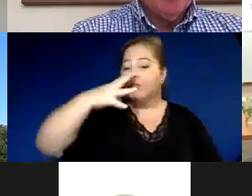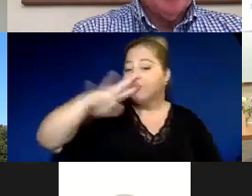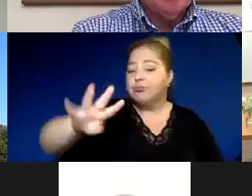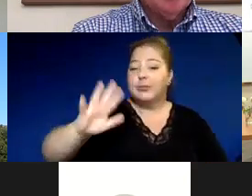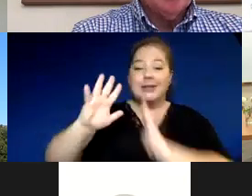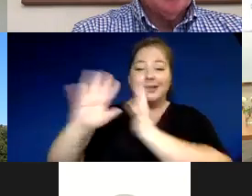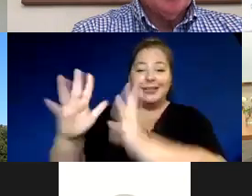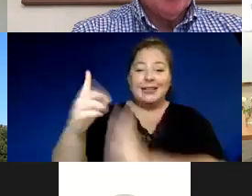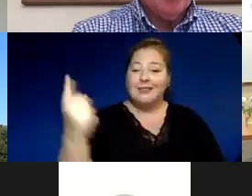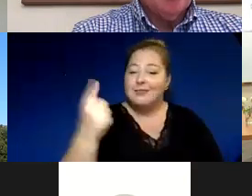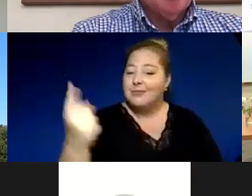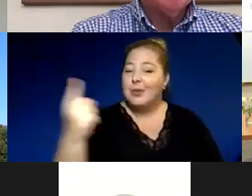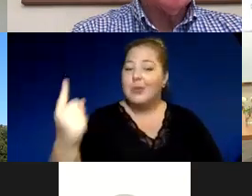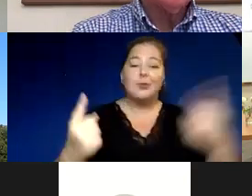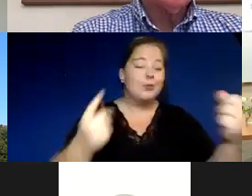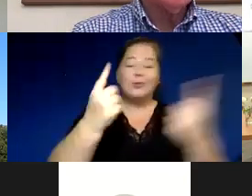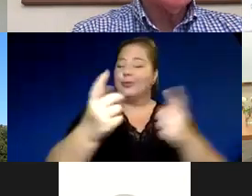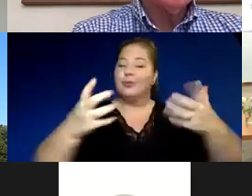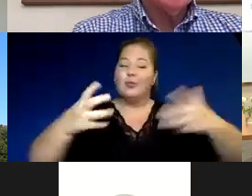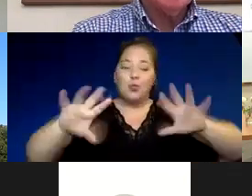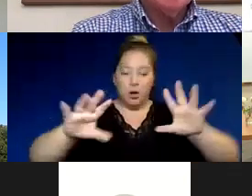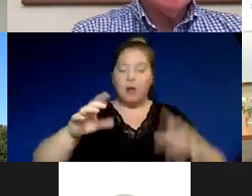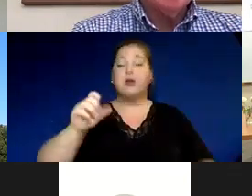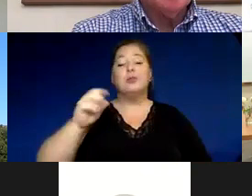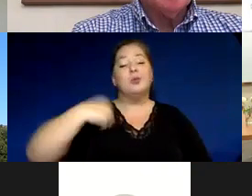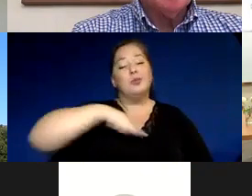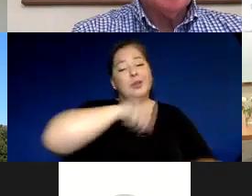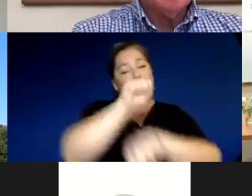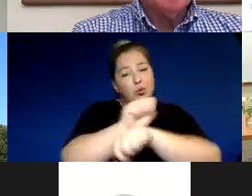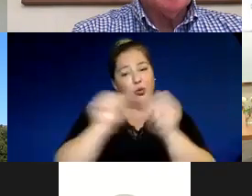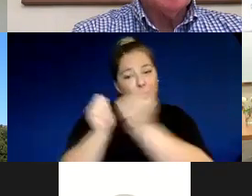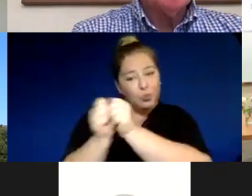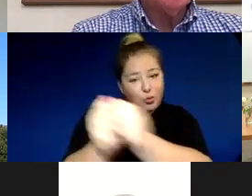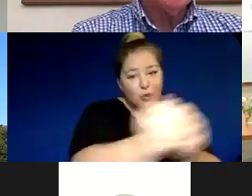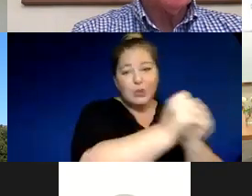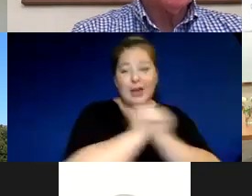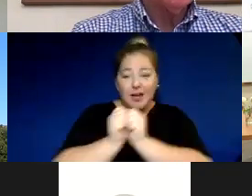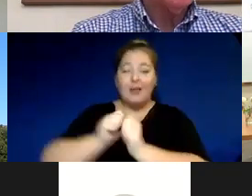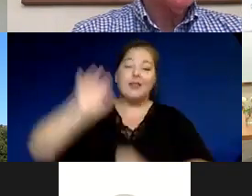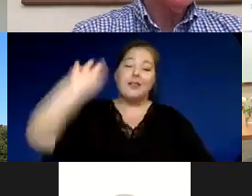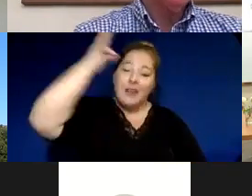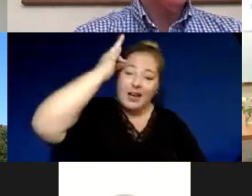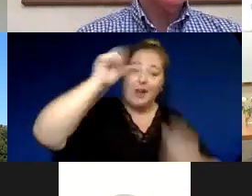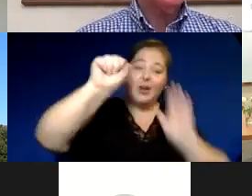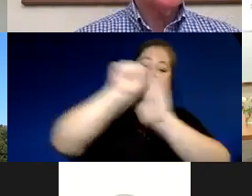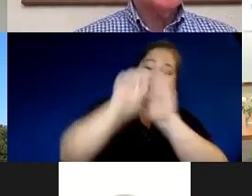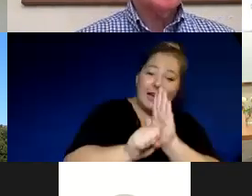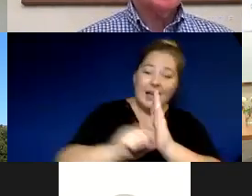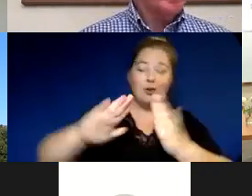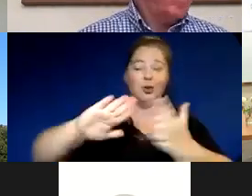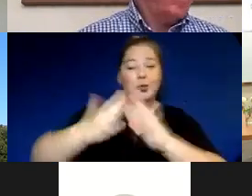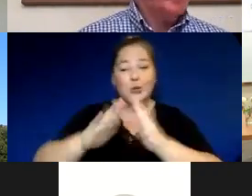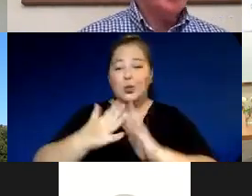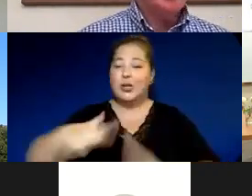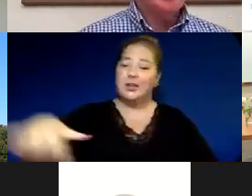recursos, que con gusto queremos asegurar que ustedes tengan acceso de esos. Pero eso sí, de nuevo, todos los supervisores, la página